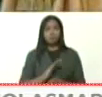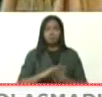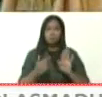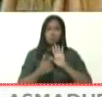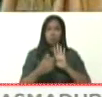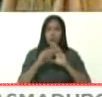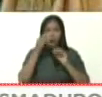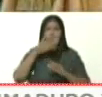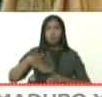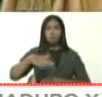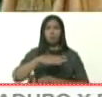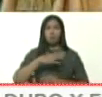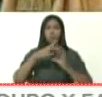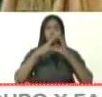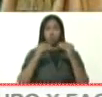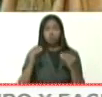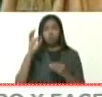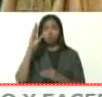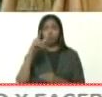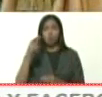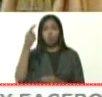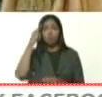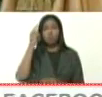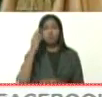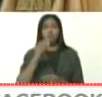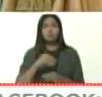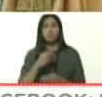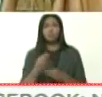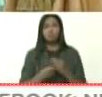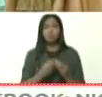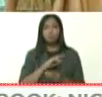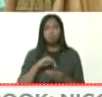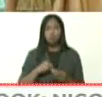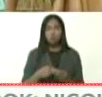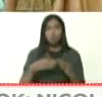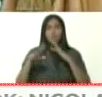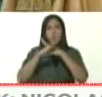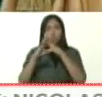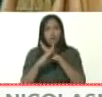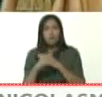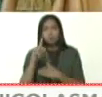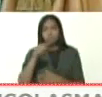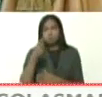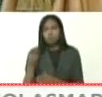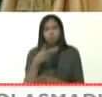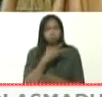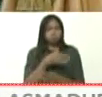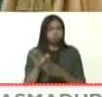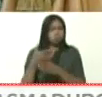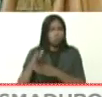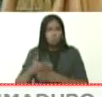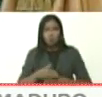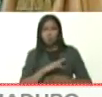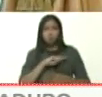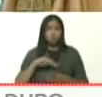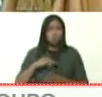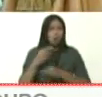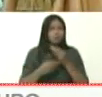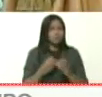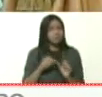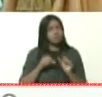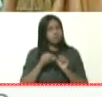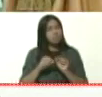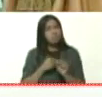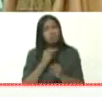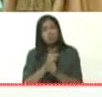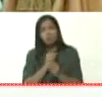mostrarle al pueblo lo que todos los días hacemos, con bloqueo o sin bloqueo, con sanciones o sin sanciones, con